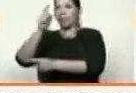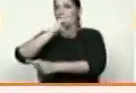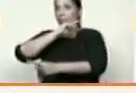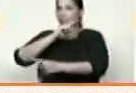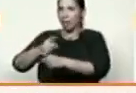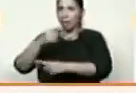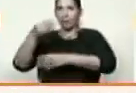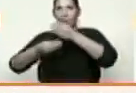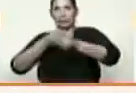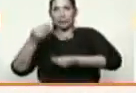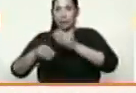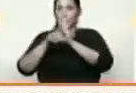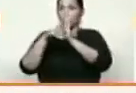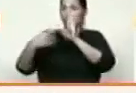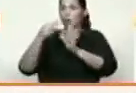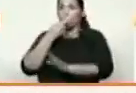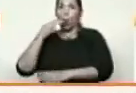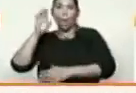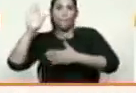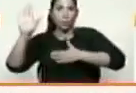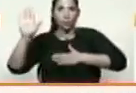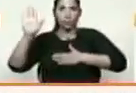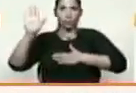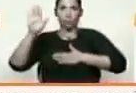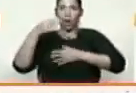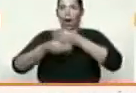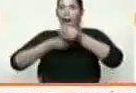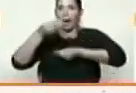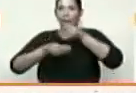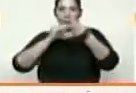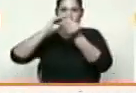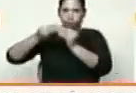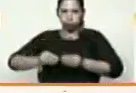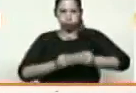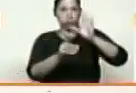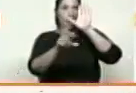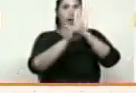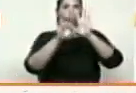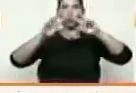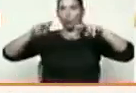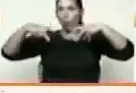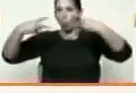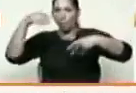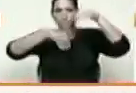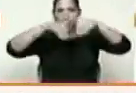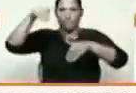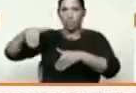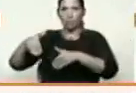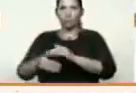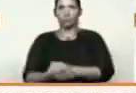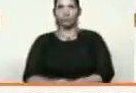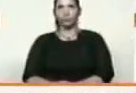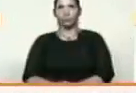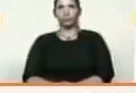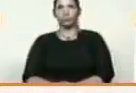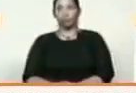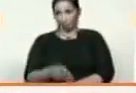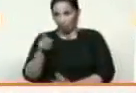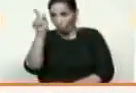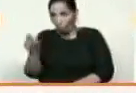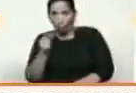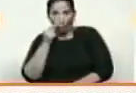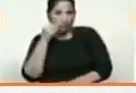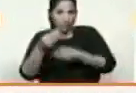el deber o el compromiso de elaborar un reglamento electoral, y lo elabora. También fue